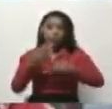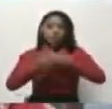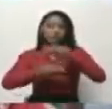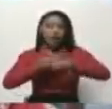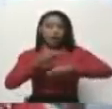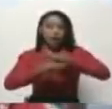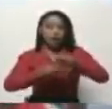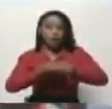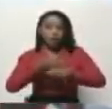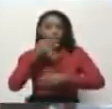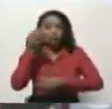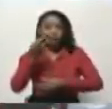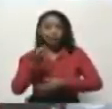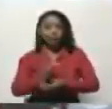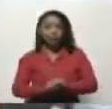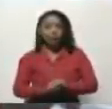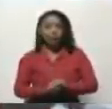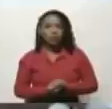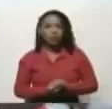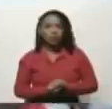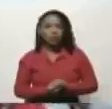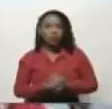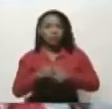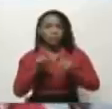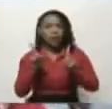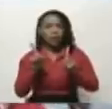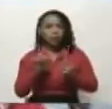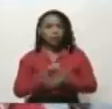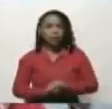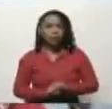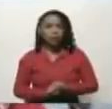haciendo realidad. Pero